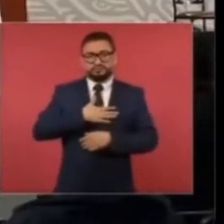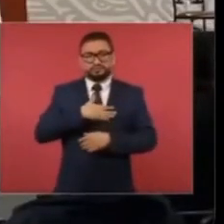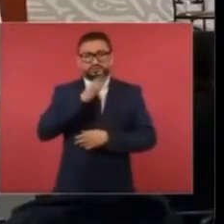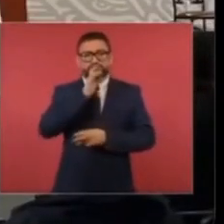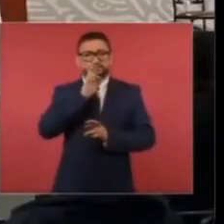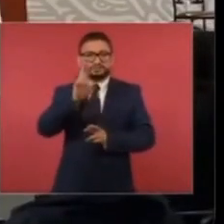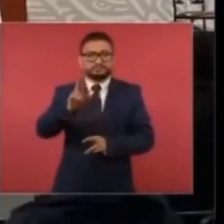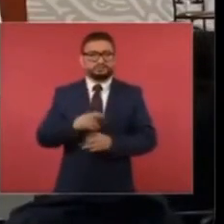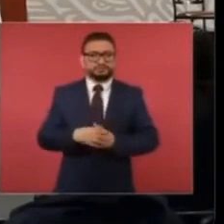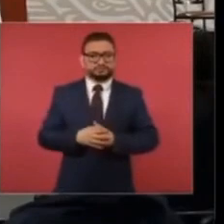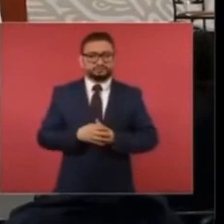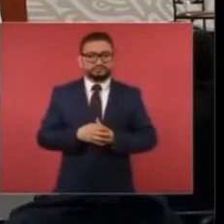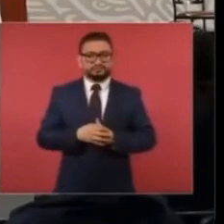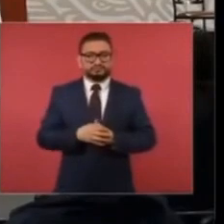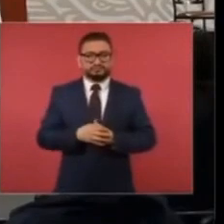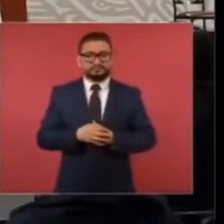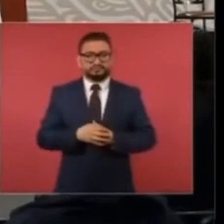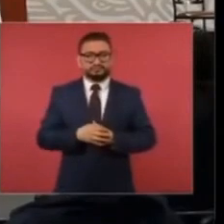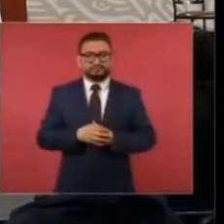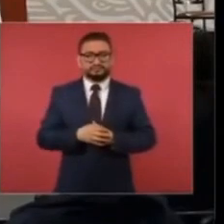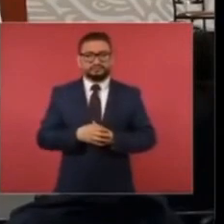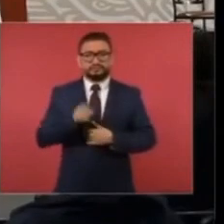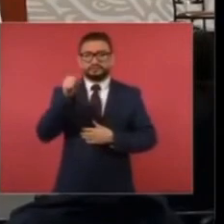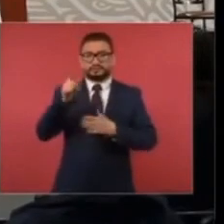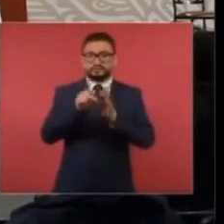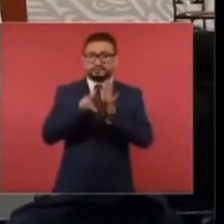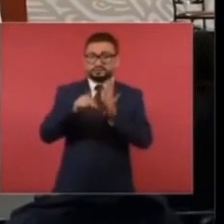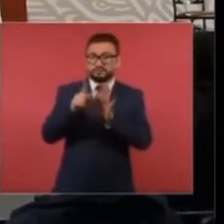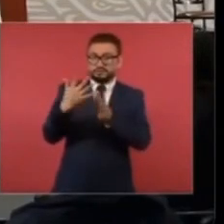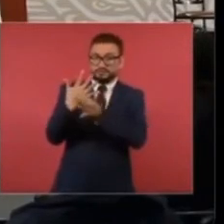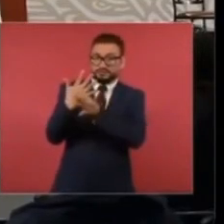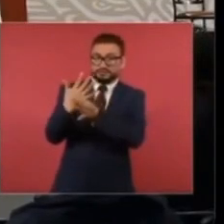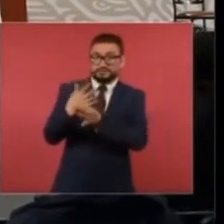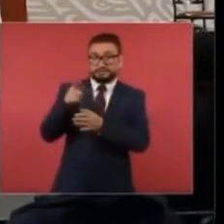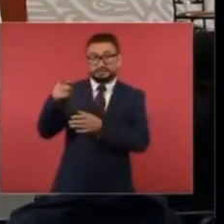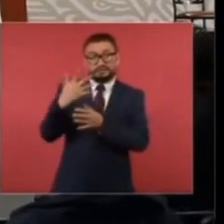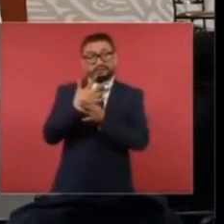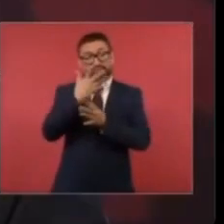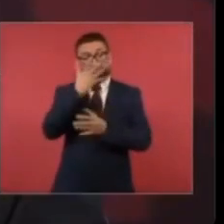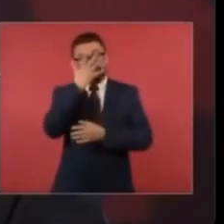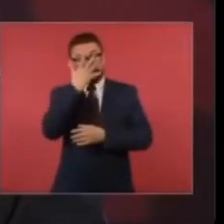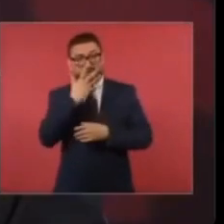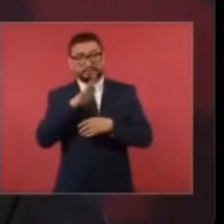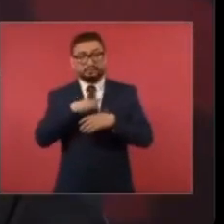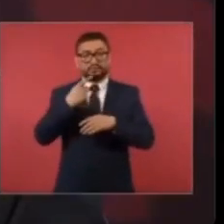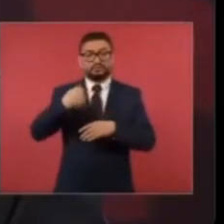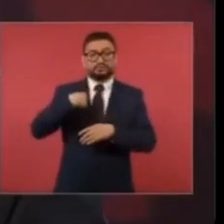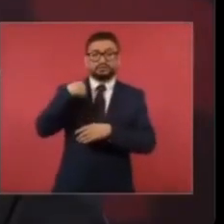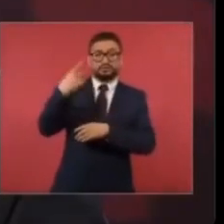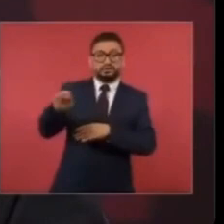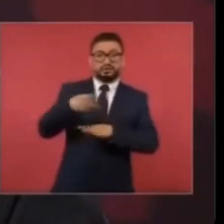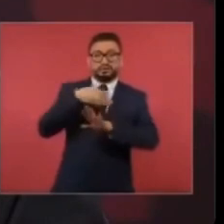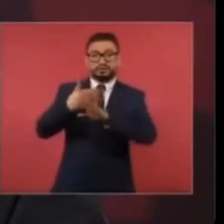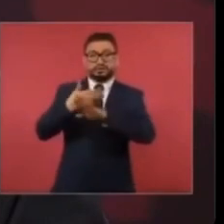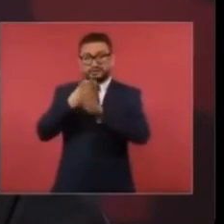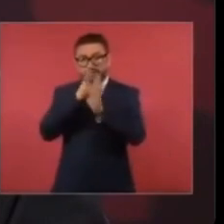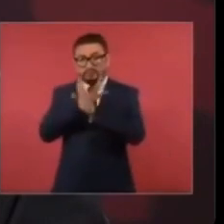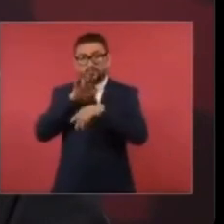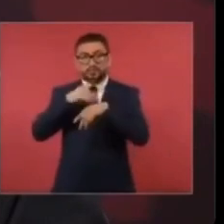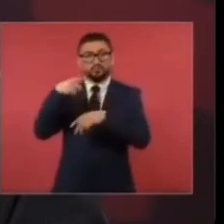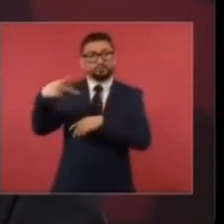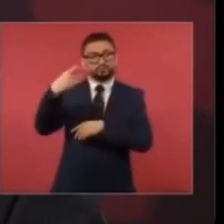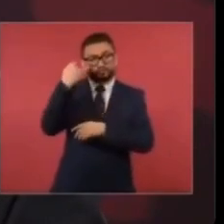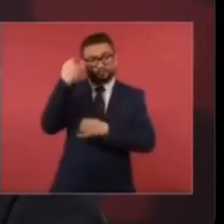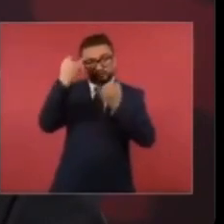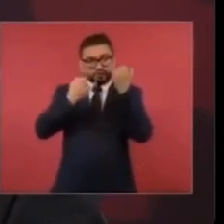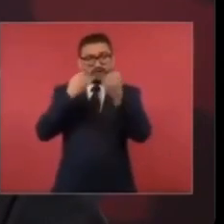hacían sacando el dinero de los renglones del sector salud Carlos para